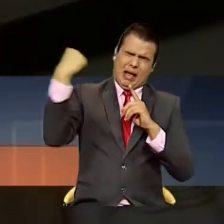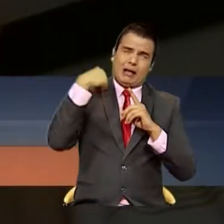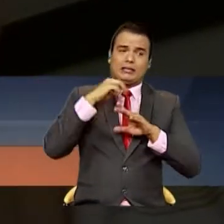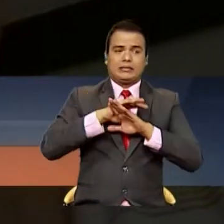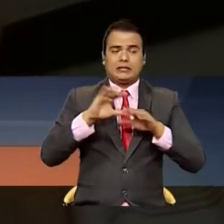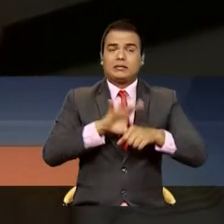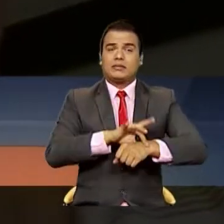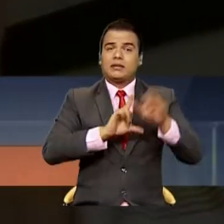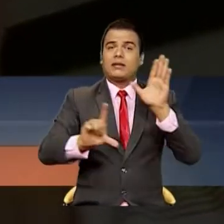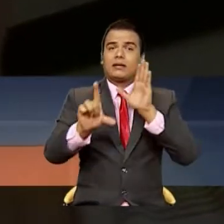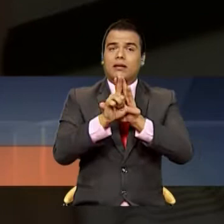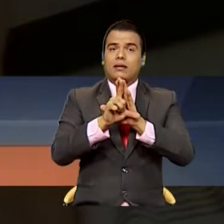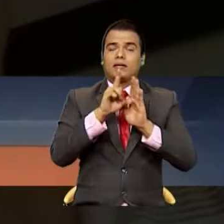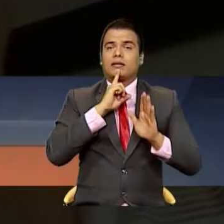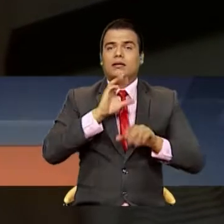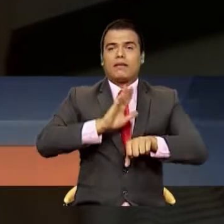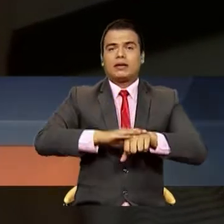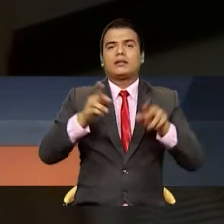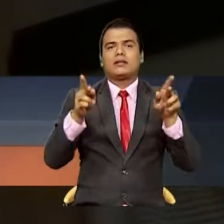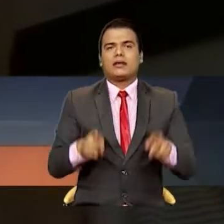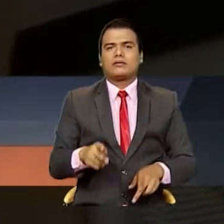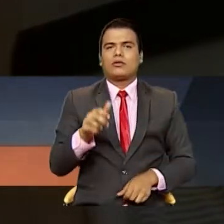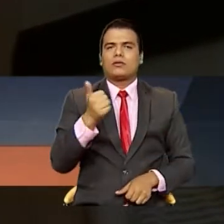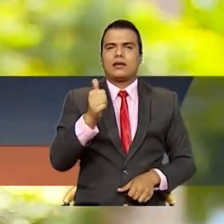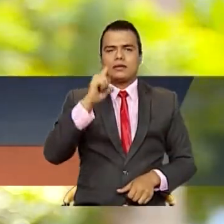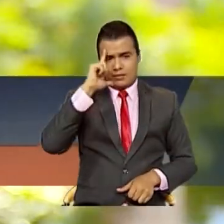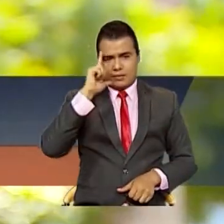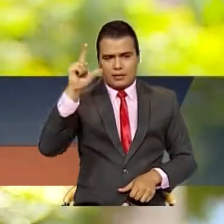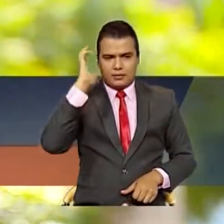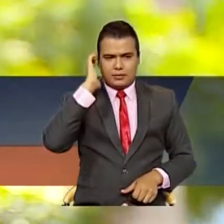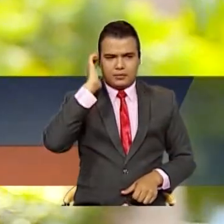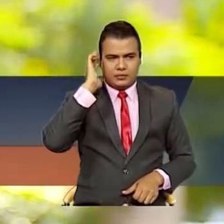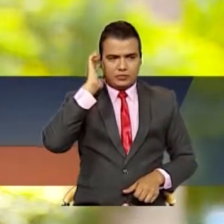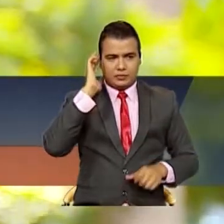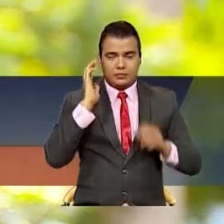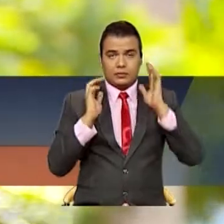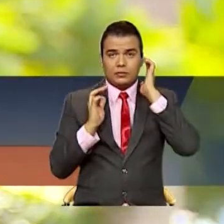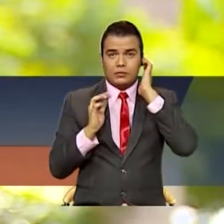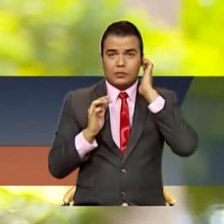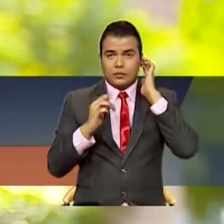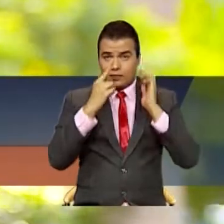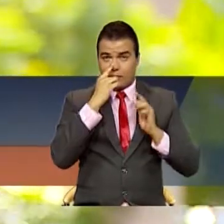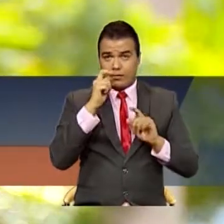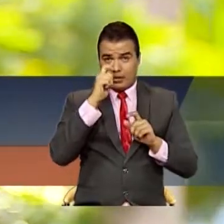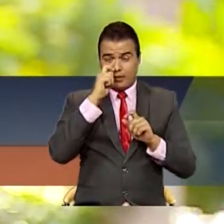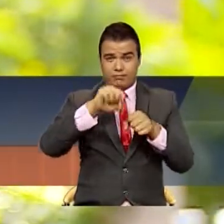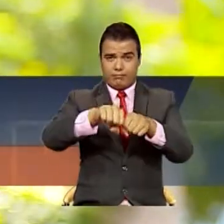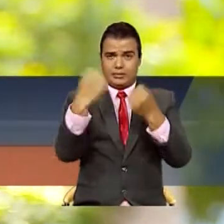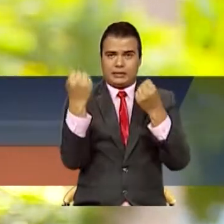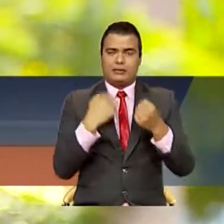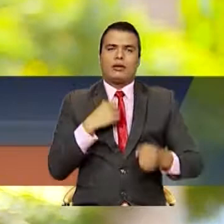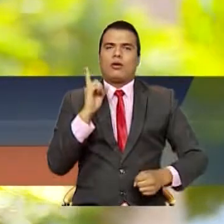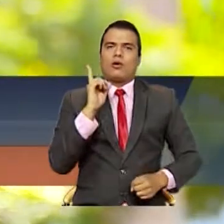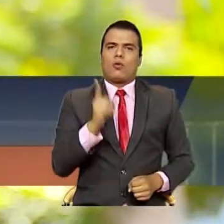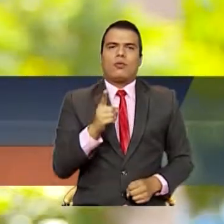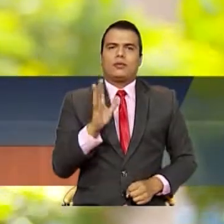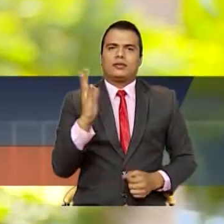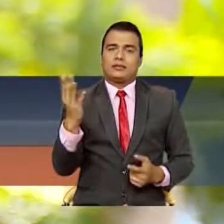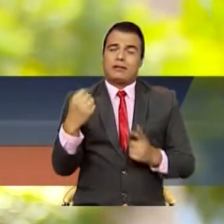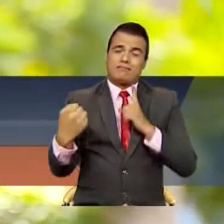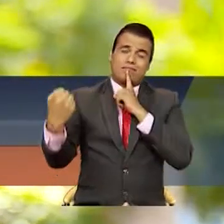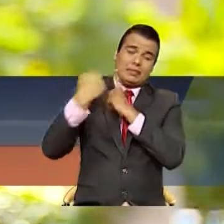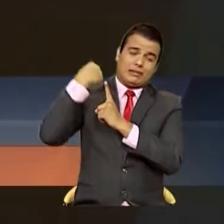Medicina legal le dio una primera incapacidad de 10 días. Tengo una torcedura en el tabique por los golpes propiciados